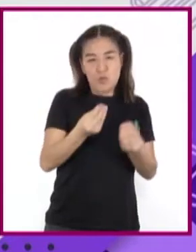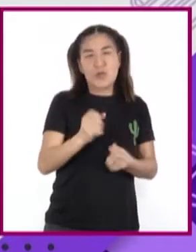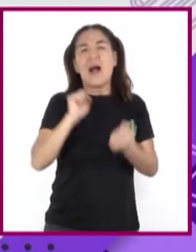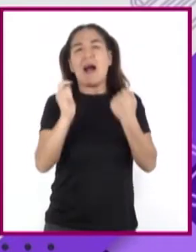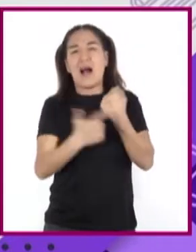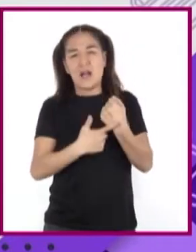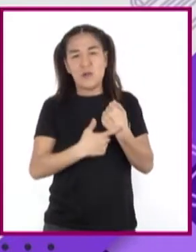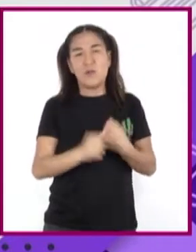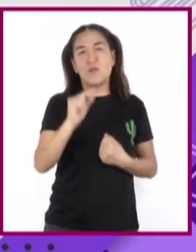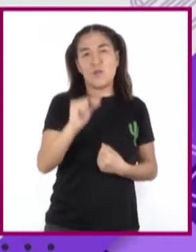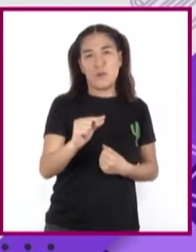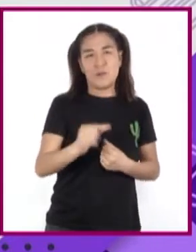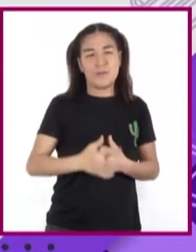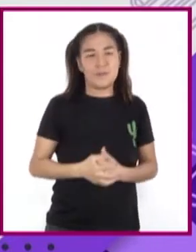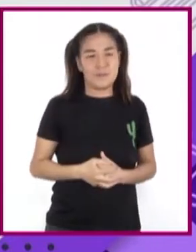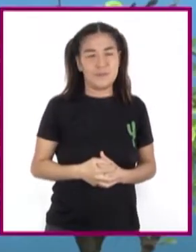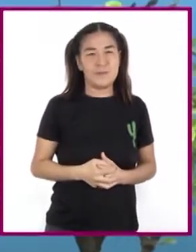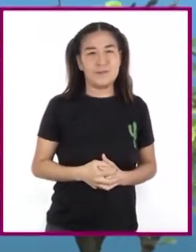poco.